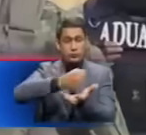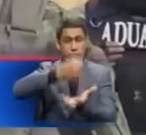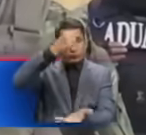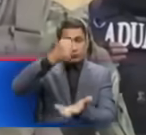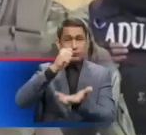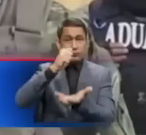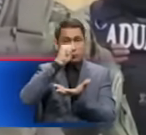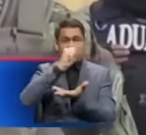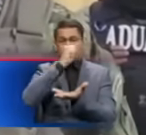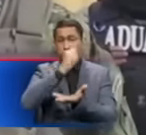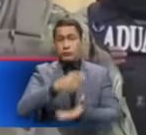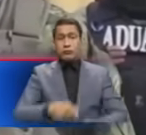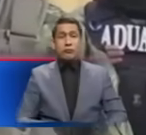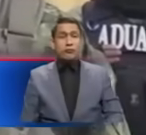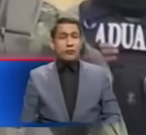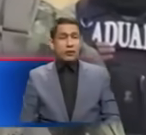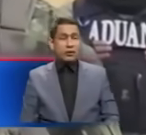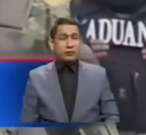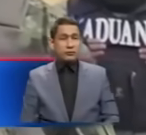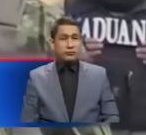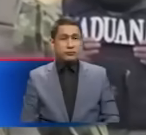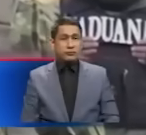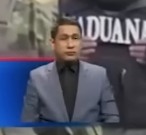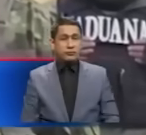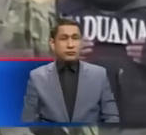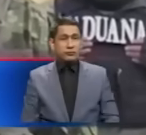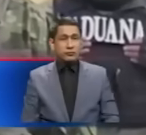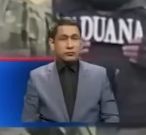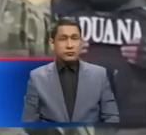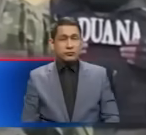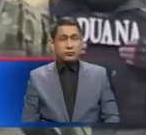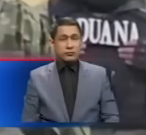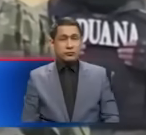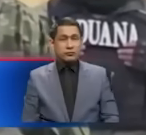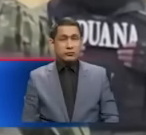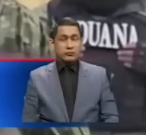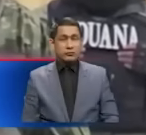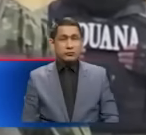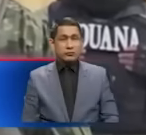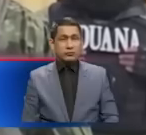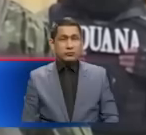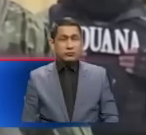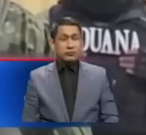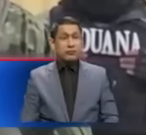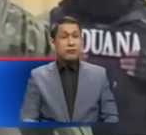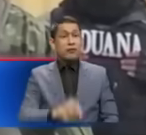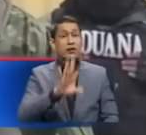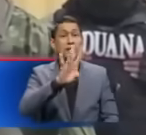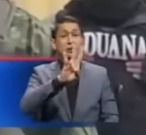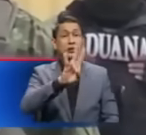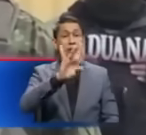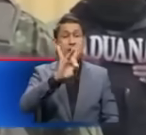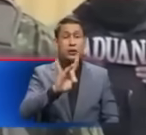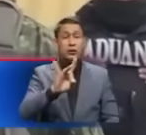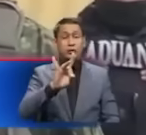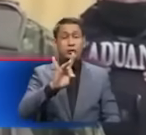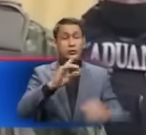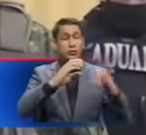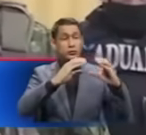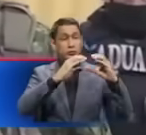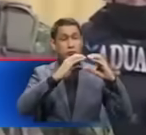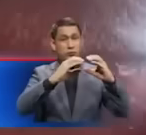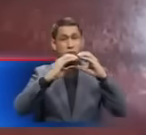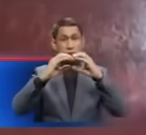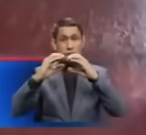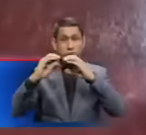cocaína. En el interior, como ustedes pueden ver, tenemos 78 paquetes de